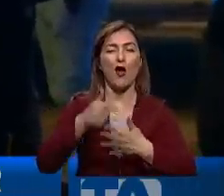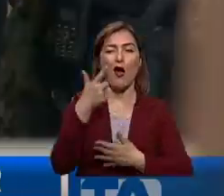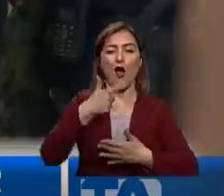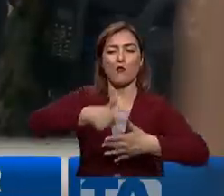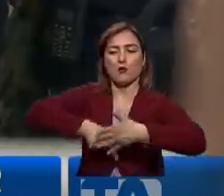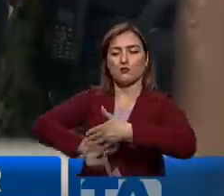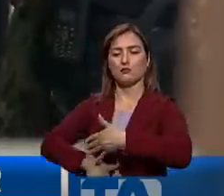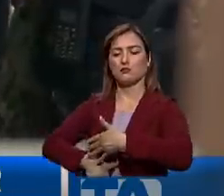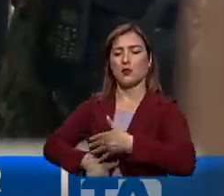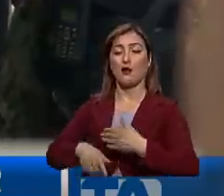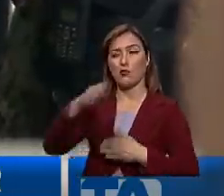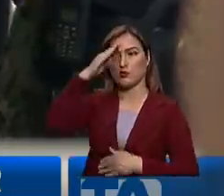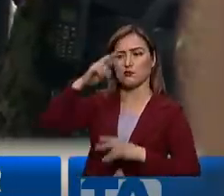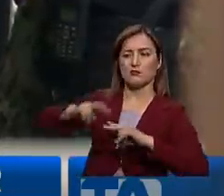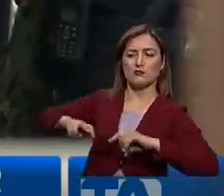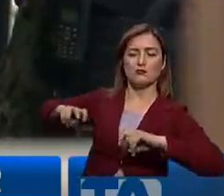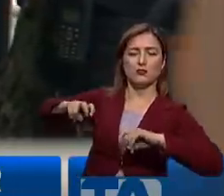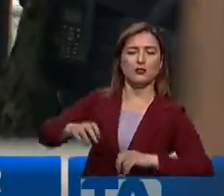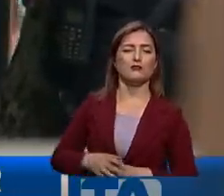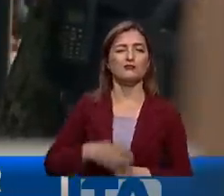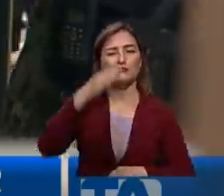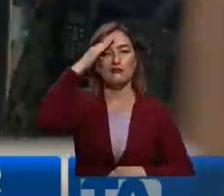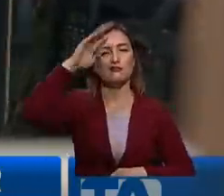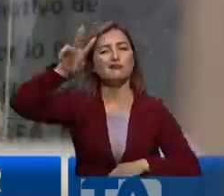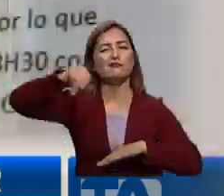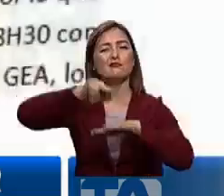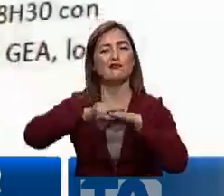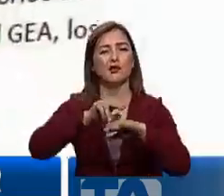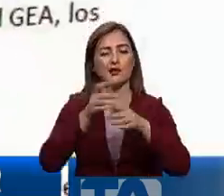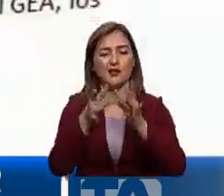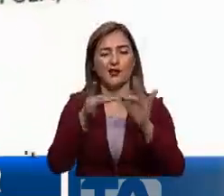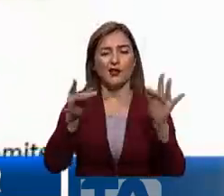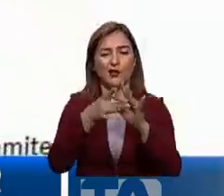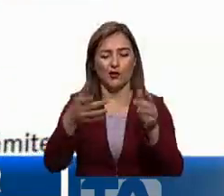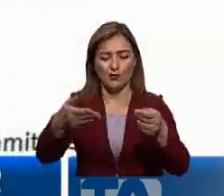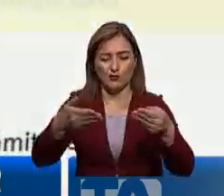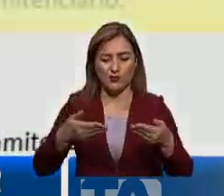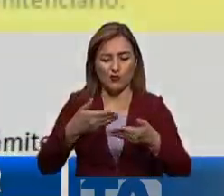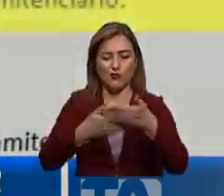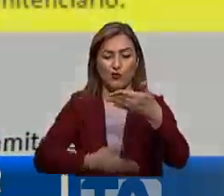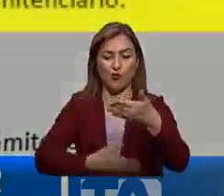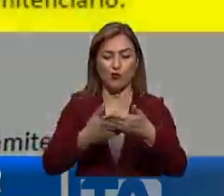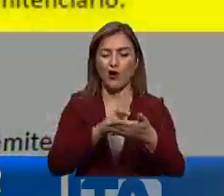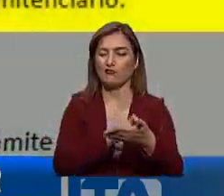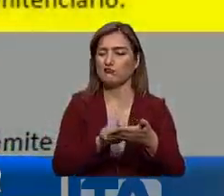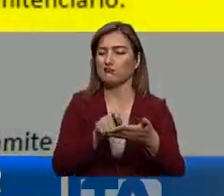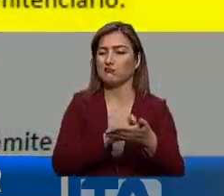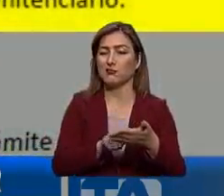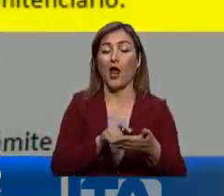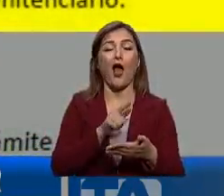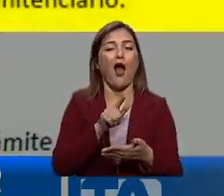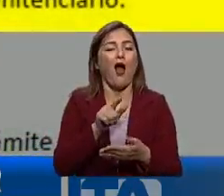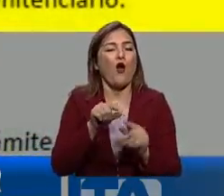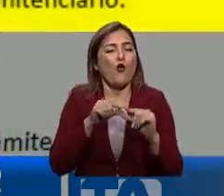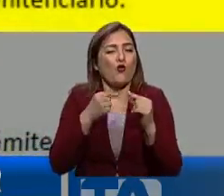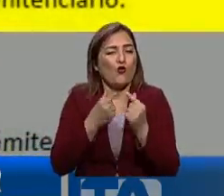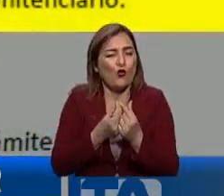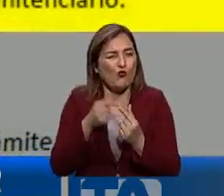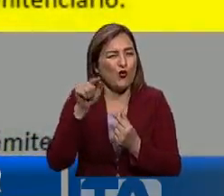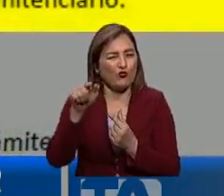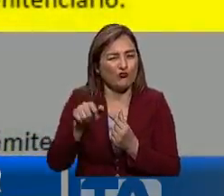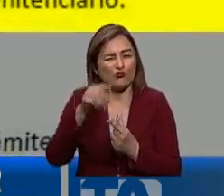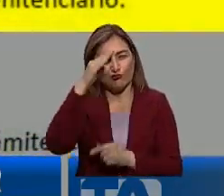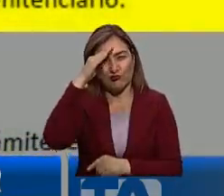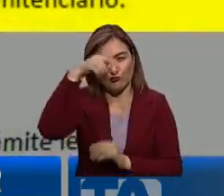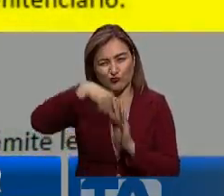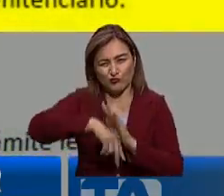armas. En el parte elaborado por la Policía Nacional, la Unidad de Inteligencia Penitenciaria advierte que continuará levantando información